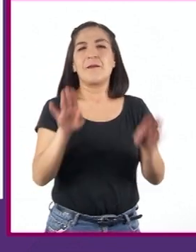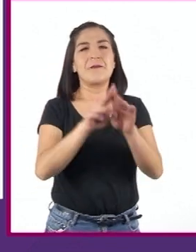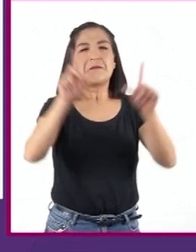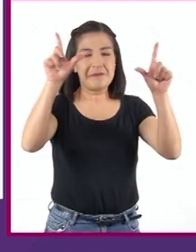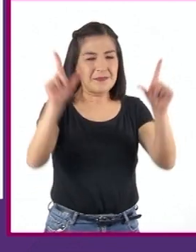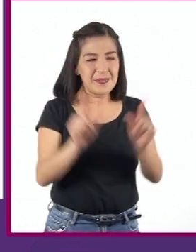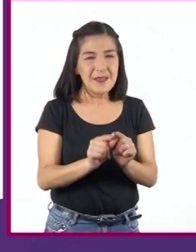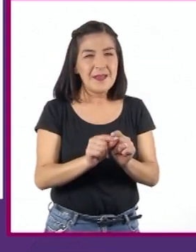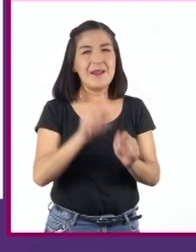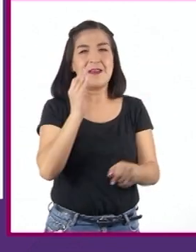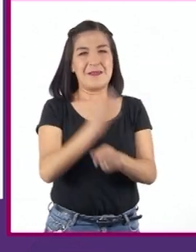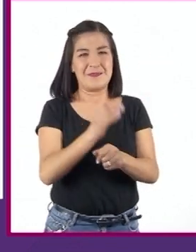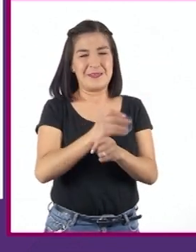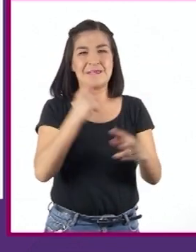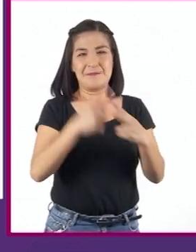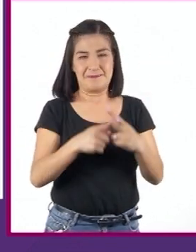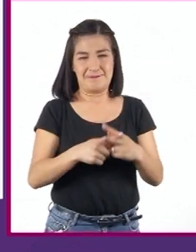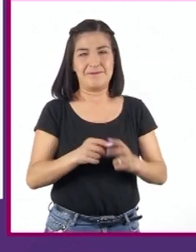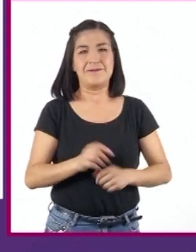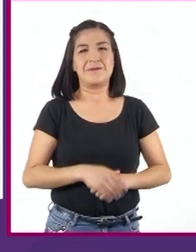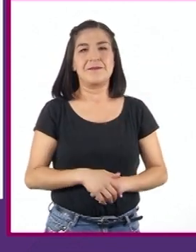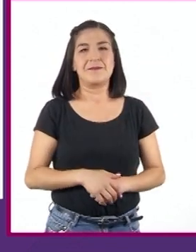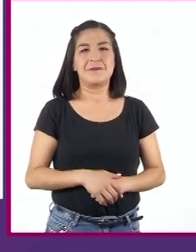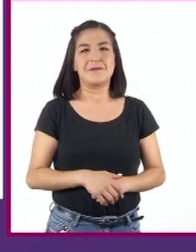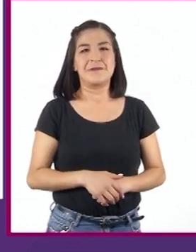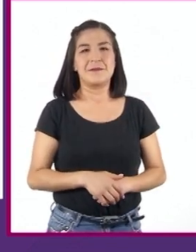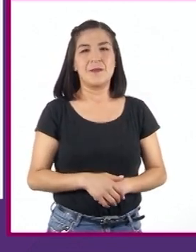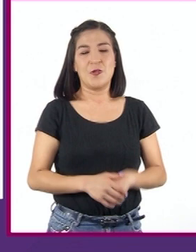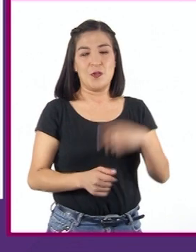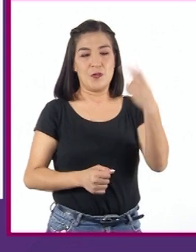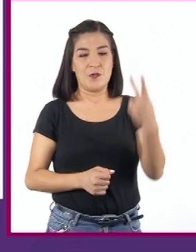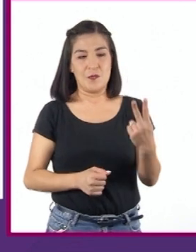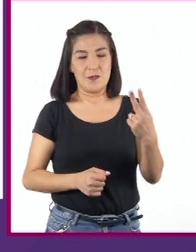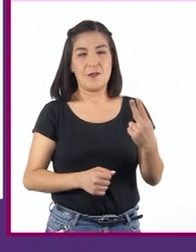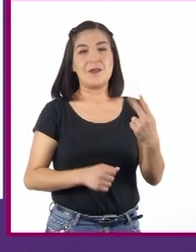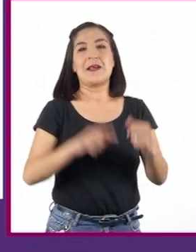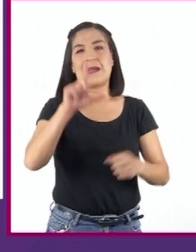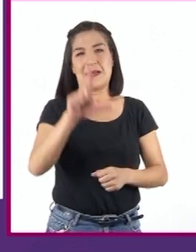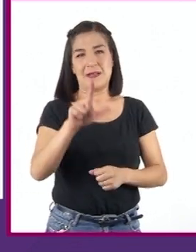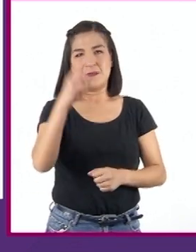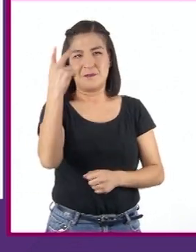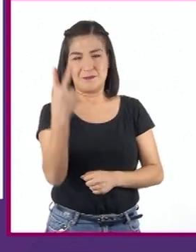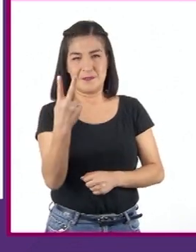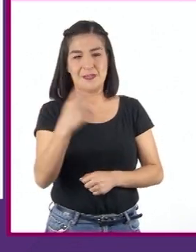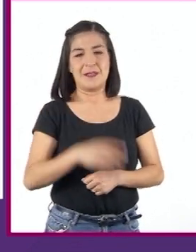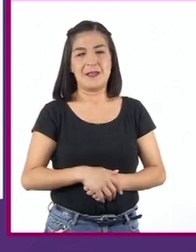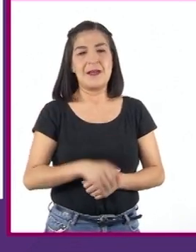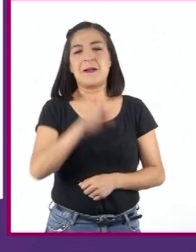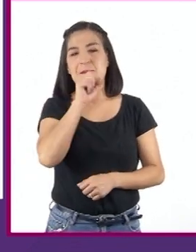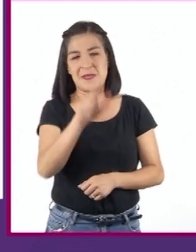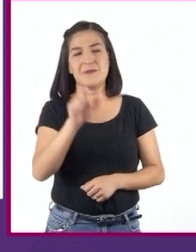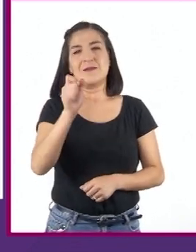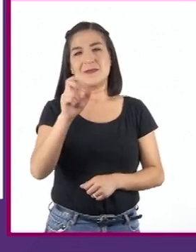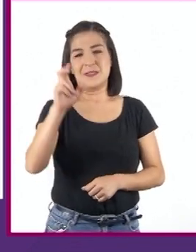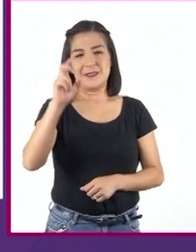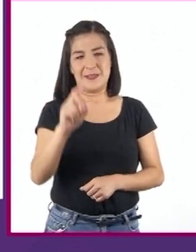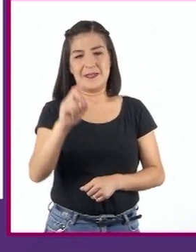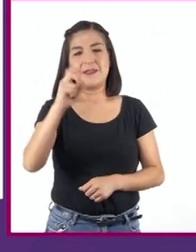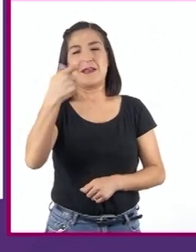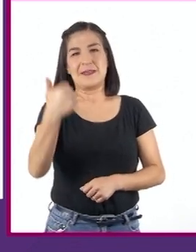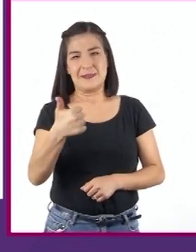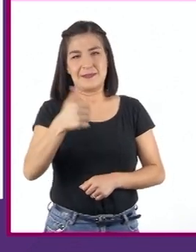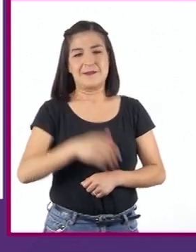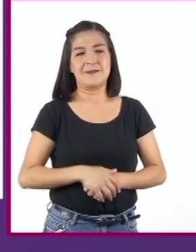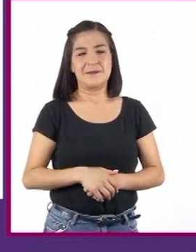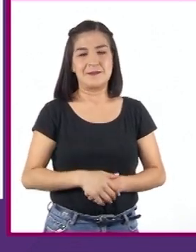Simplificando la expresión, tenemos 2L al cuadrado igual con 36.